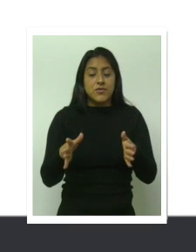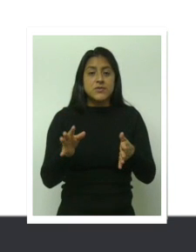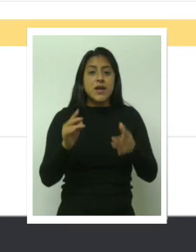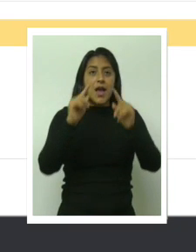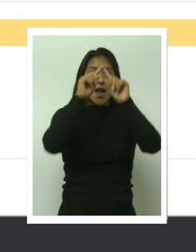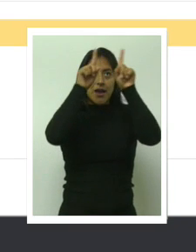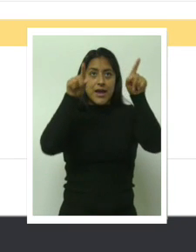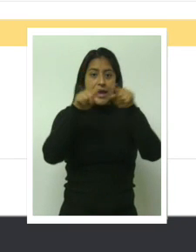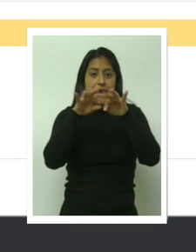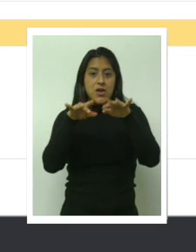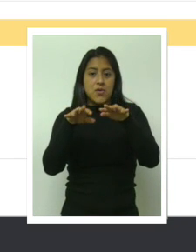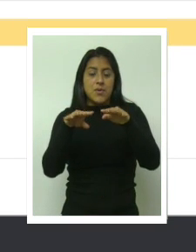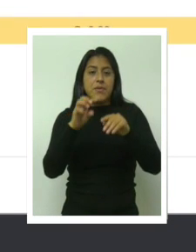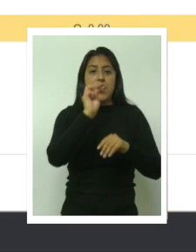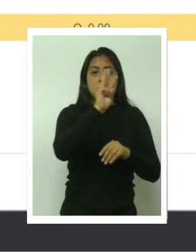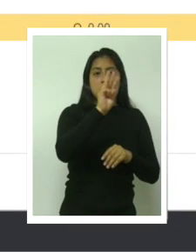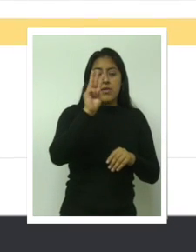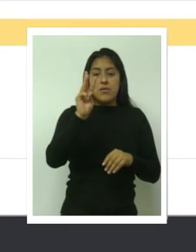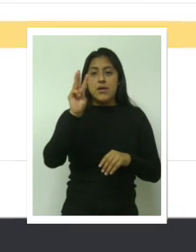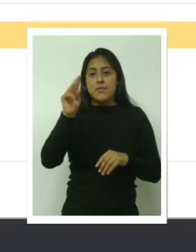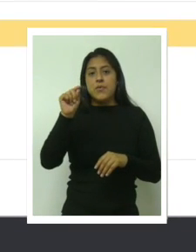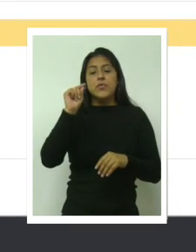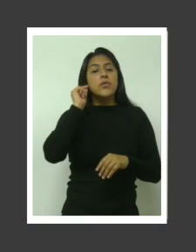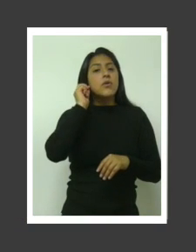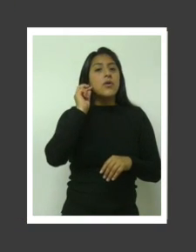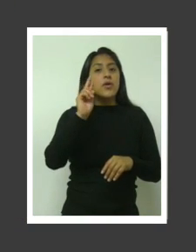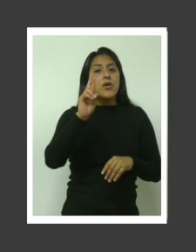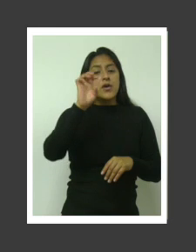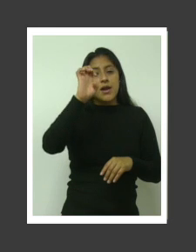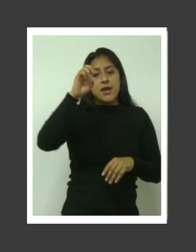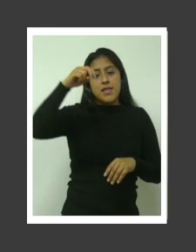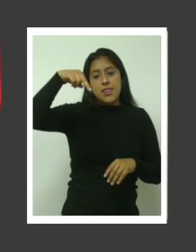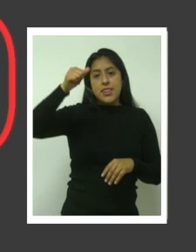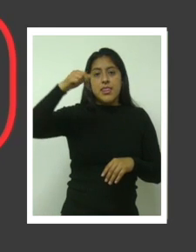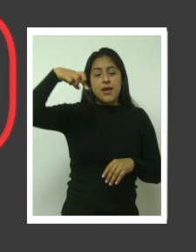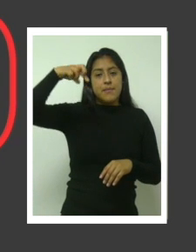de los servicios electrónicos a través del sitio web